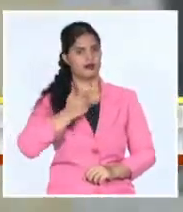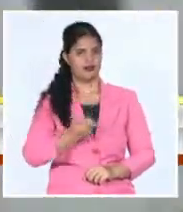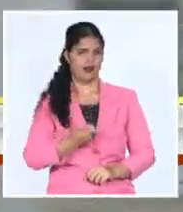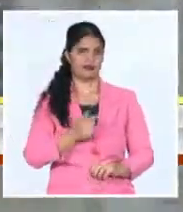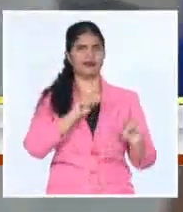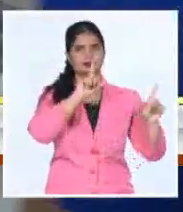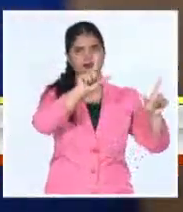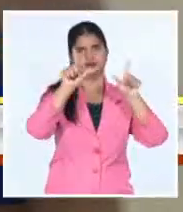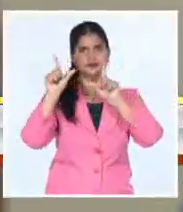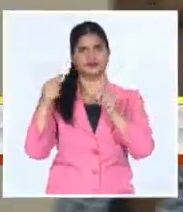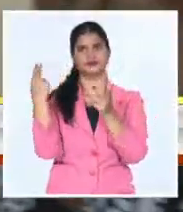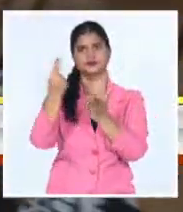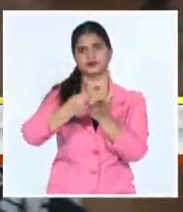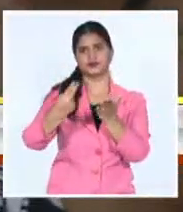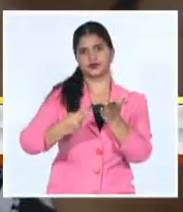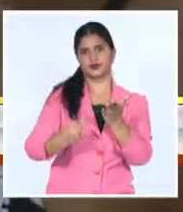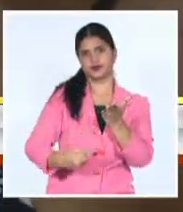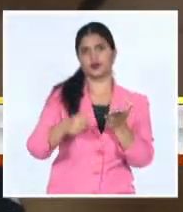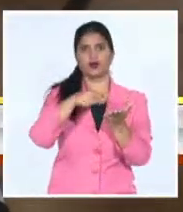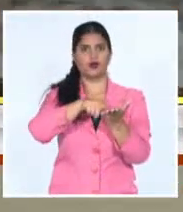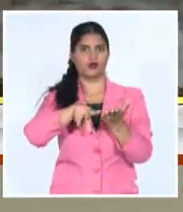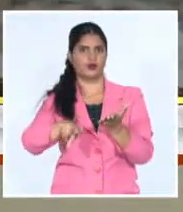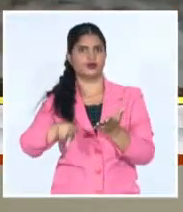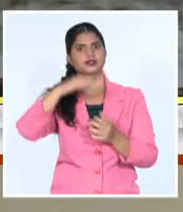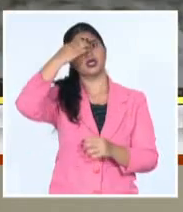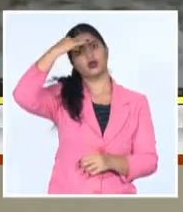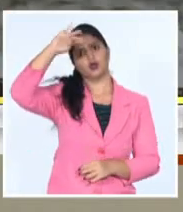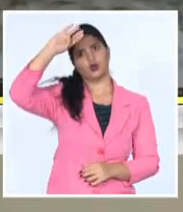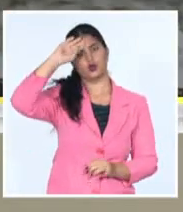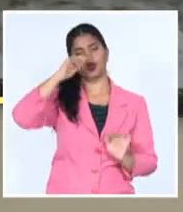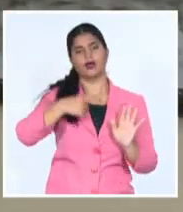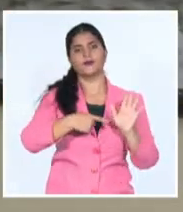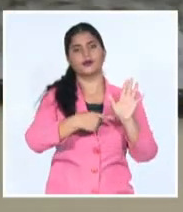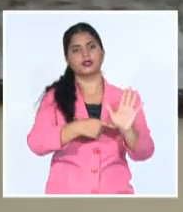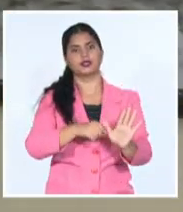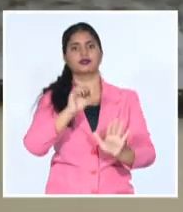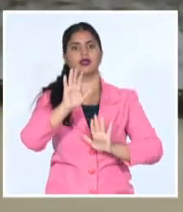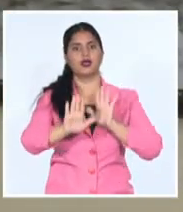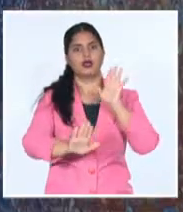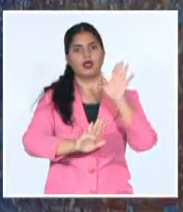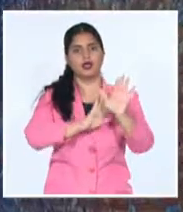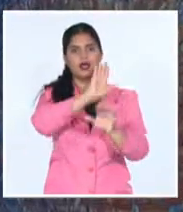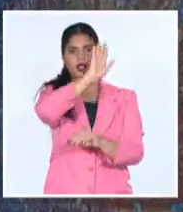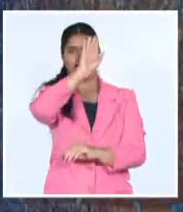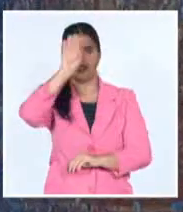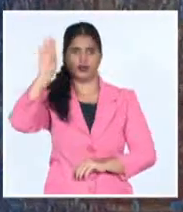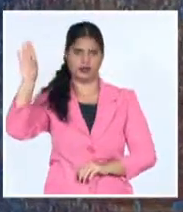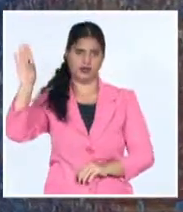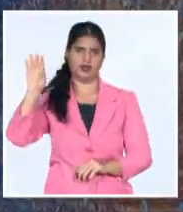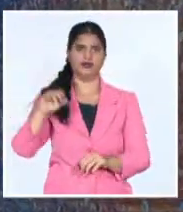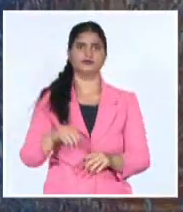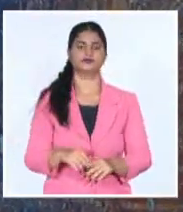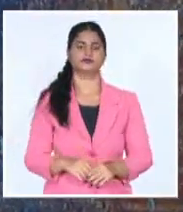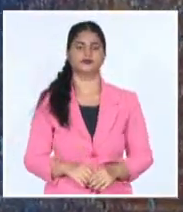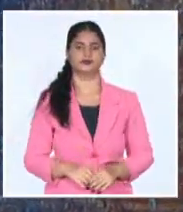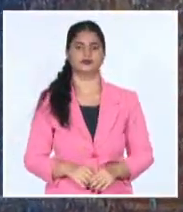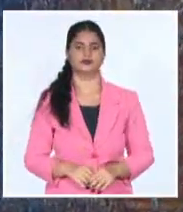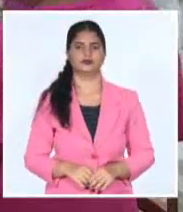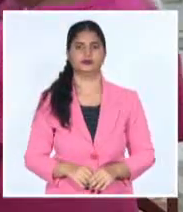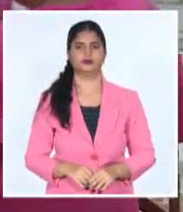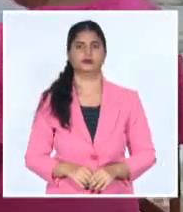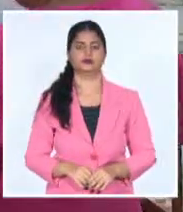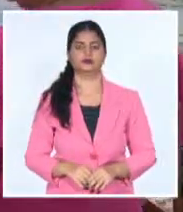en la manifestación de la provincia y el país se exhiben en la Galería Amalia del Fondo Cubano de Bienes Culturales en